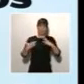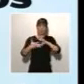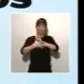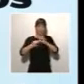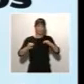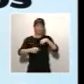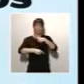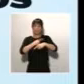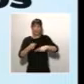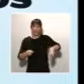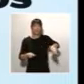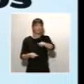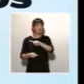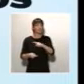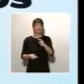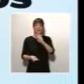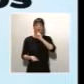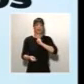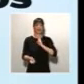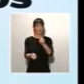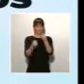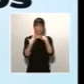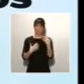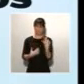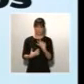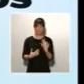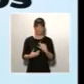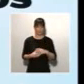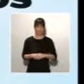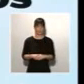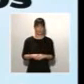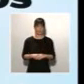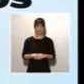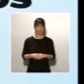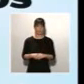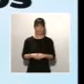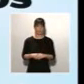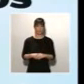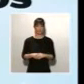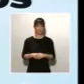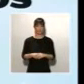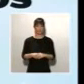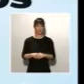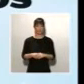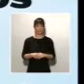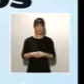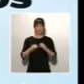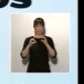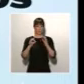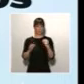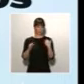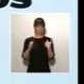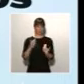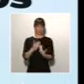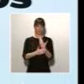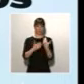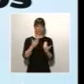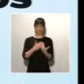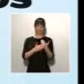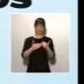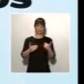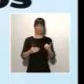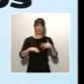deben de ponerlo en nuestro conocimiento. Estos días que estamos empleando de una forma más intensa las redes sociales,